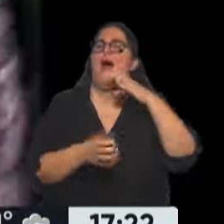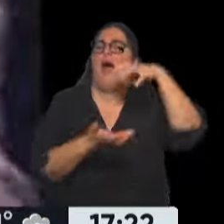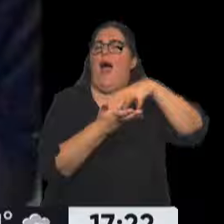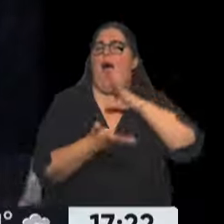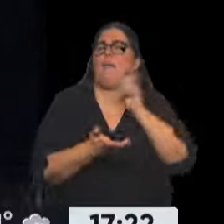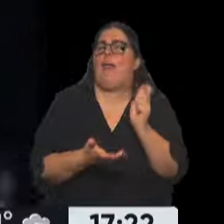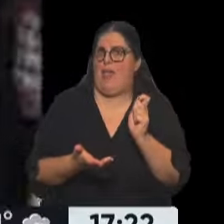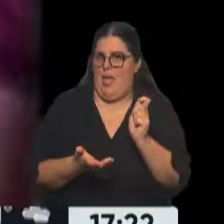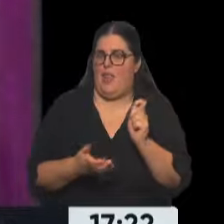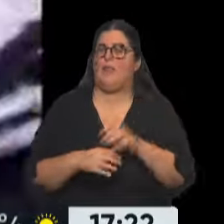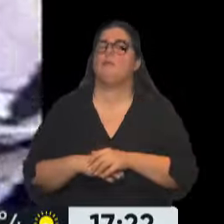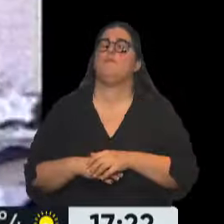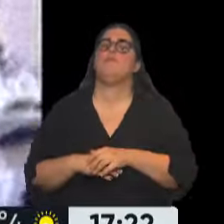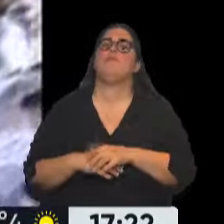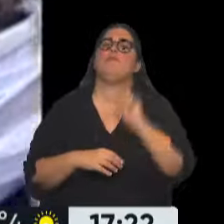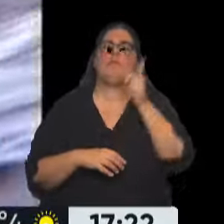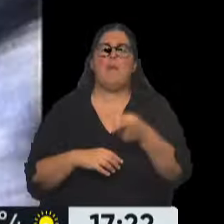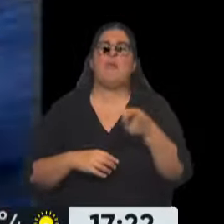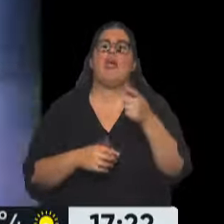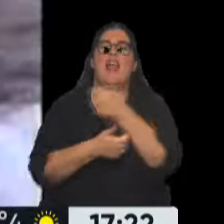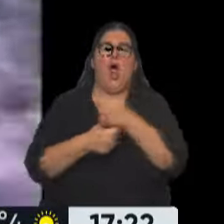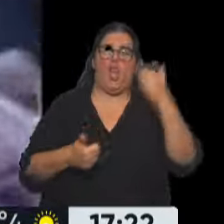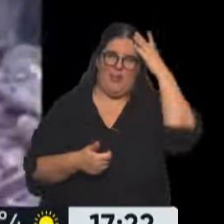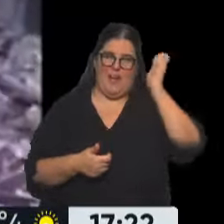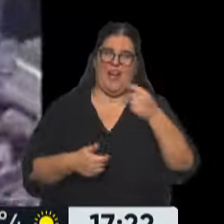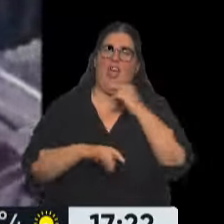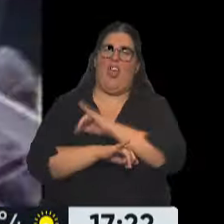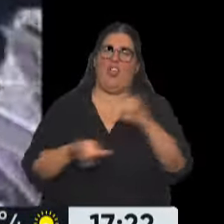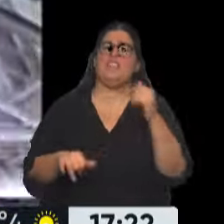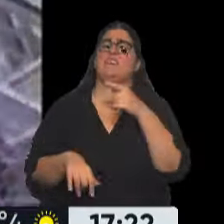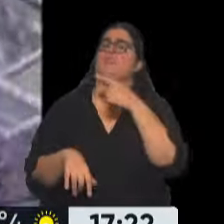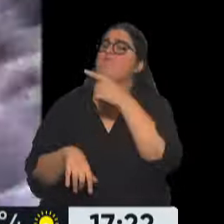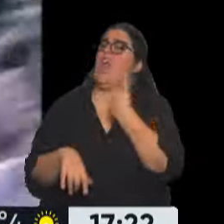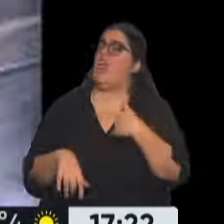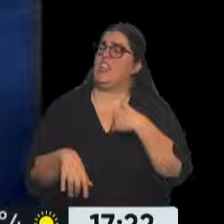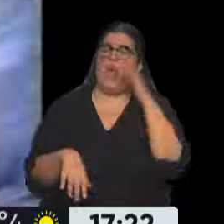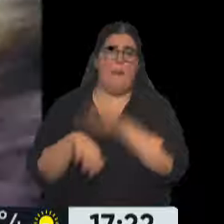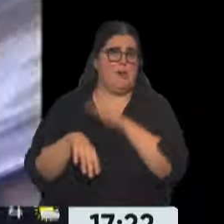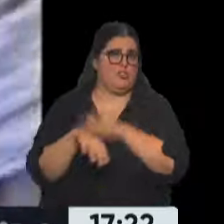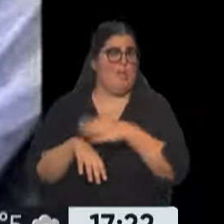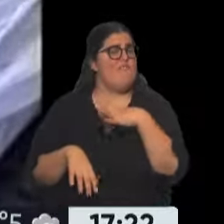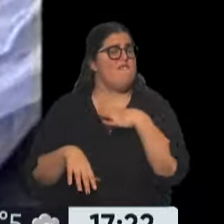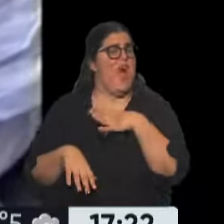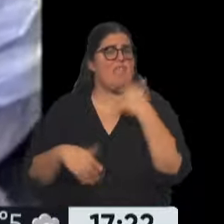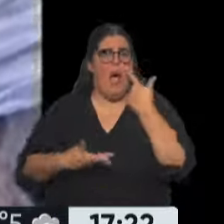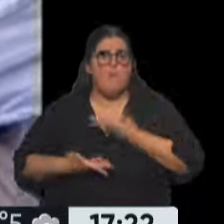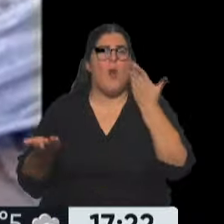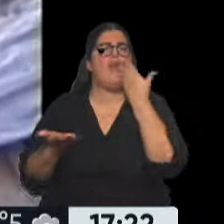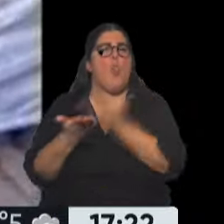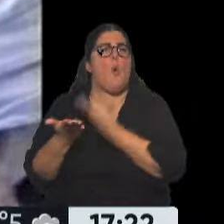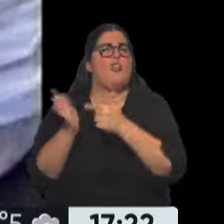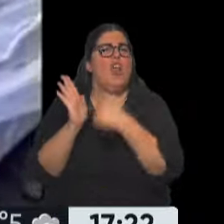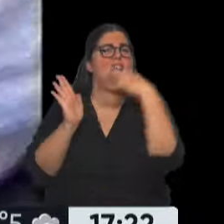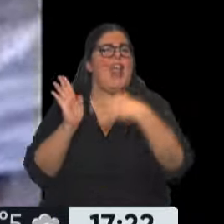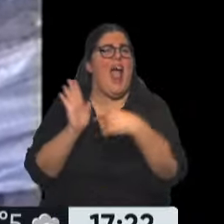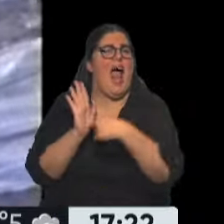CID declaró además la responsabilidad de la Argentina por no haber garantizado un acceso real a la documentación sobre el atentado y